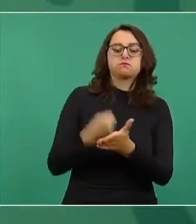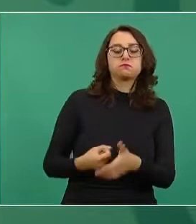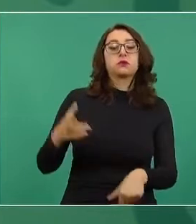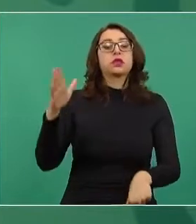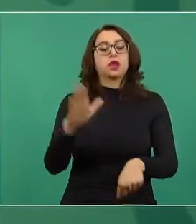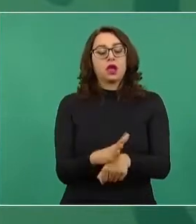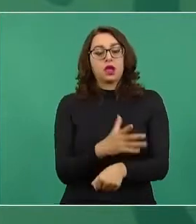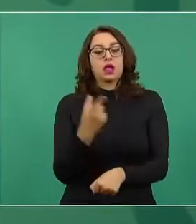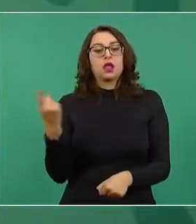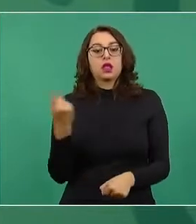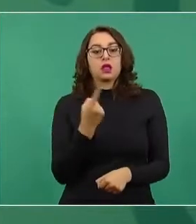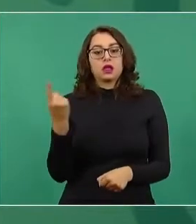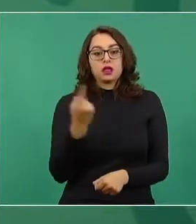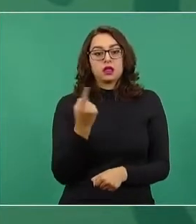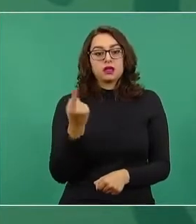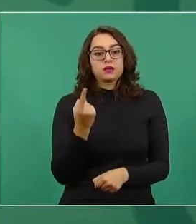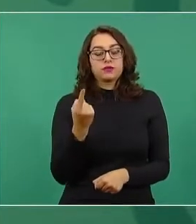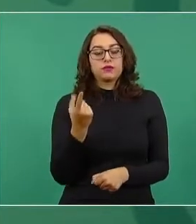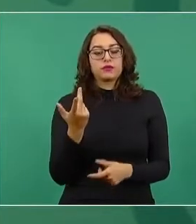porque